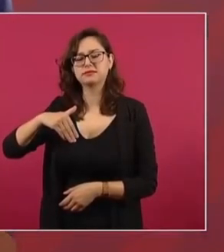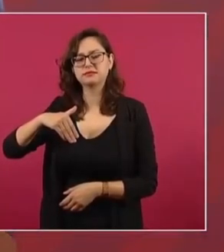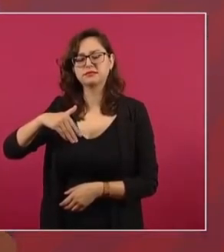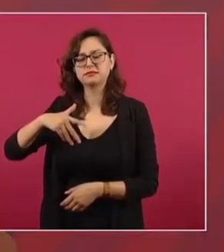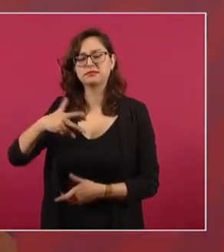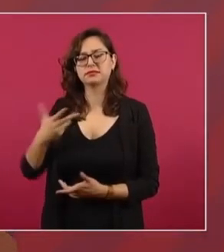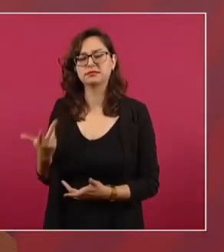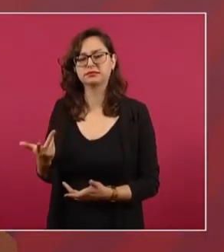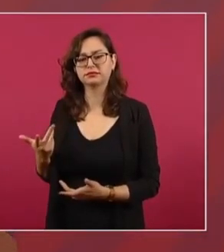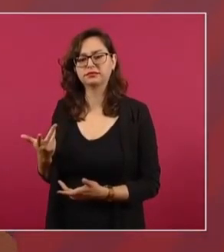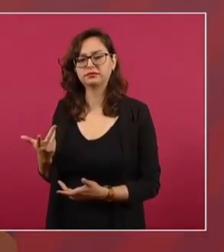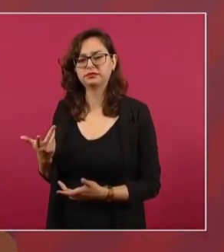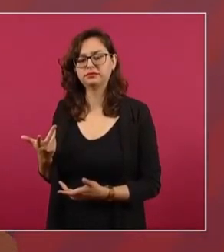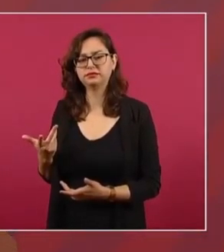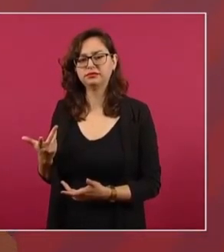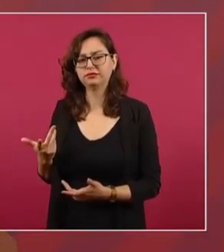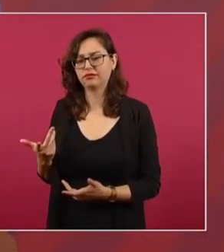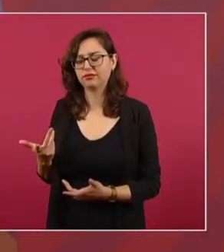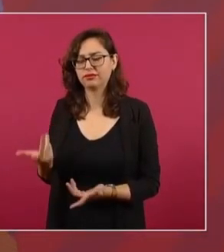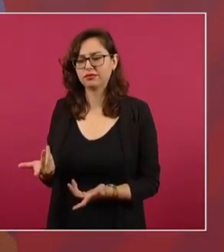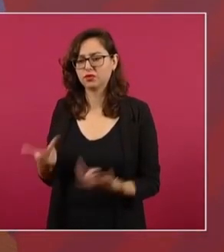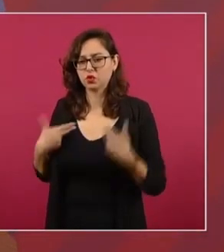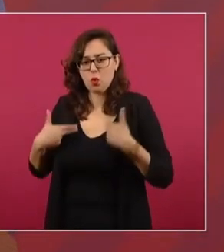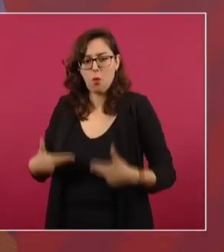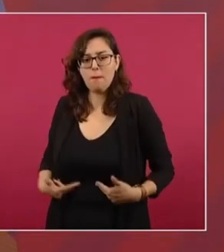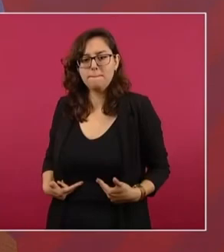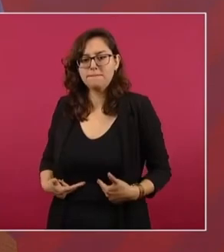lo que hace feliz